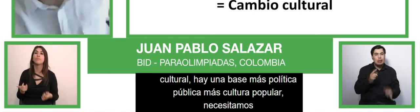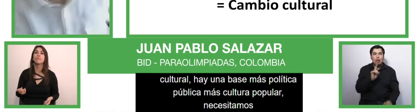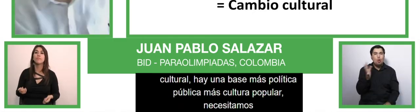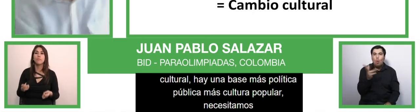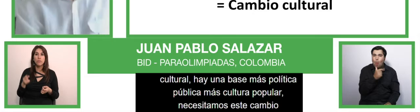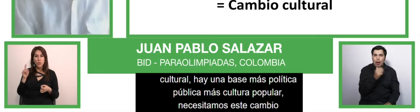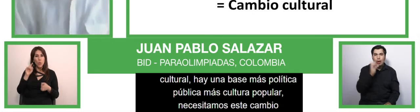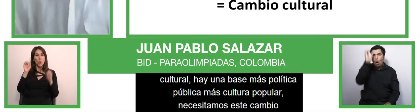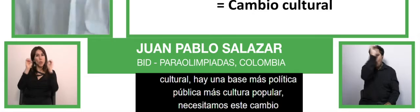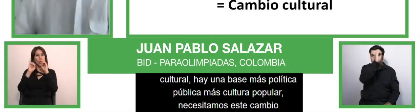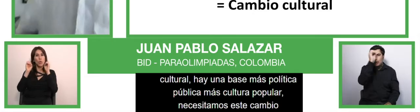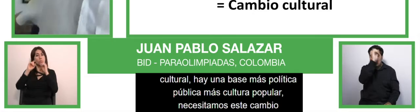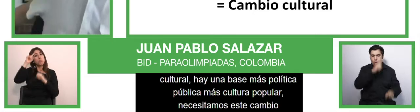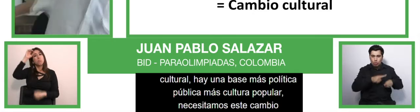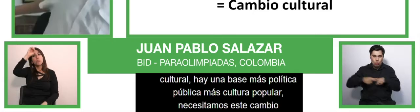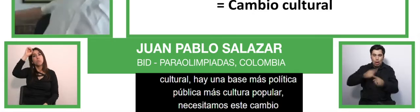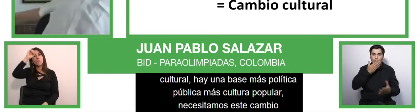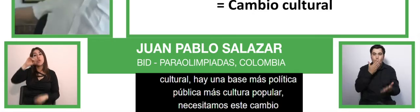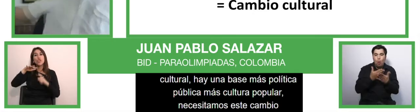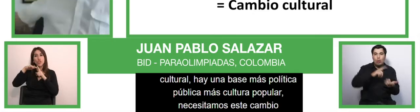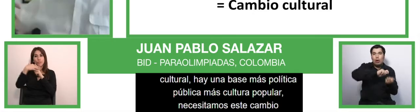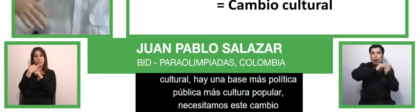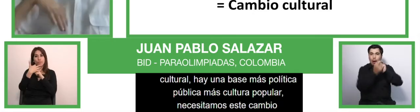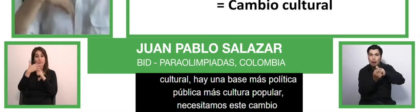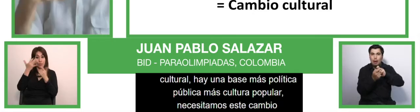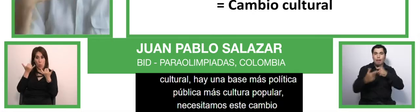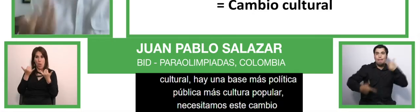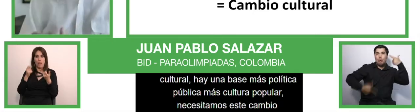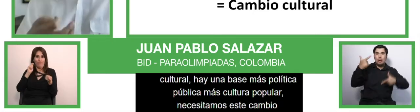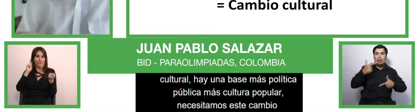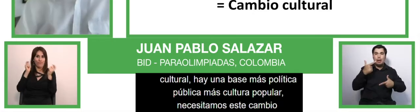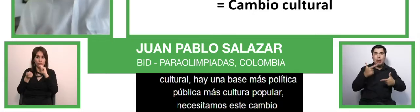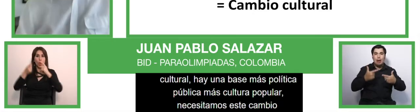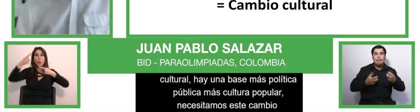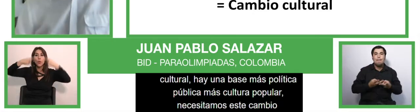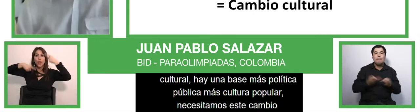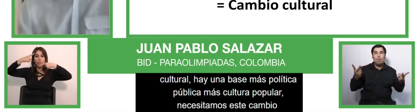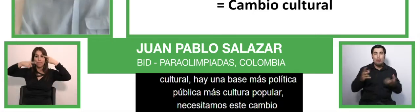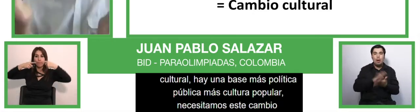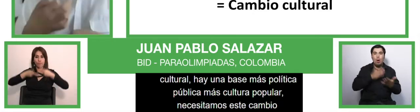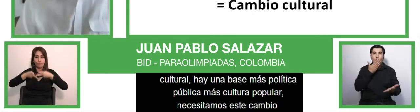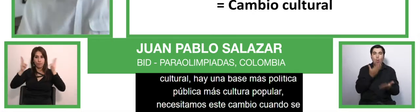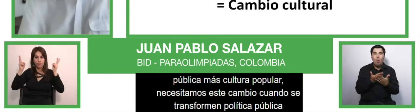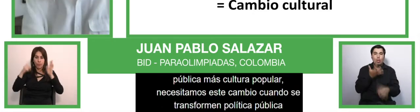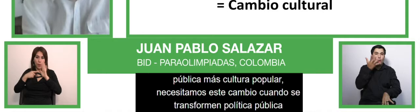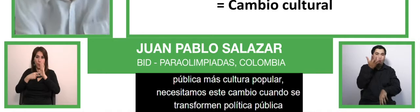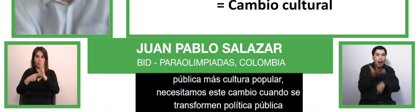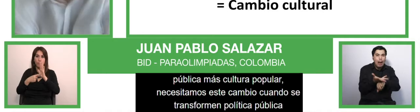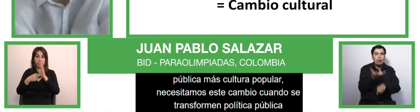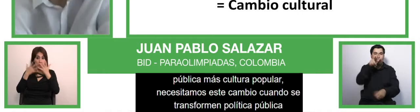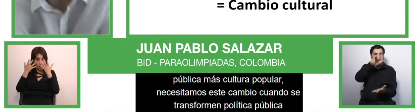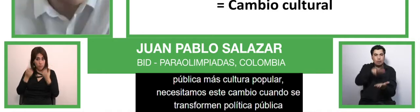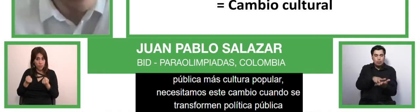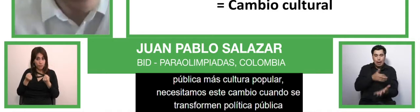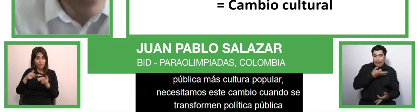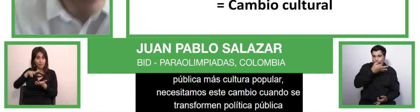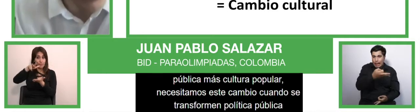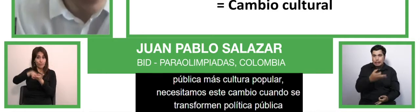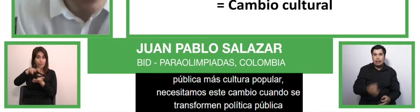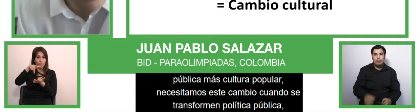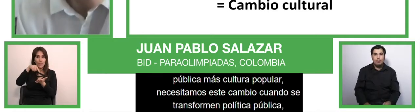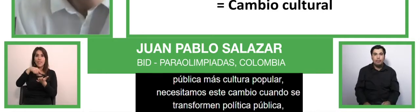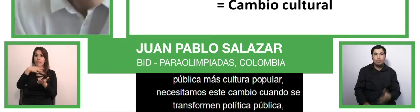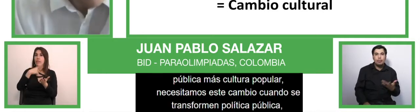se convierte en política pública. Sí, para eso nosotros tenemos nuestra convención. Pero esa convención que Diane y otras